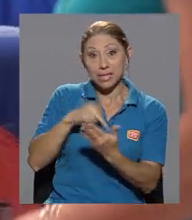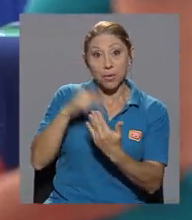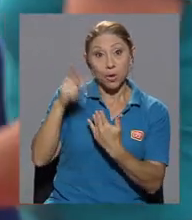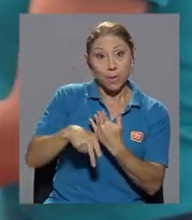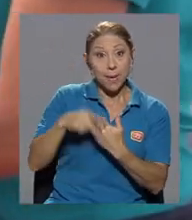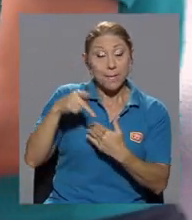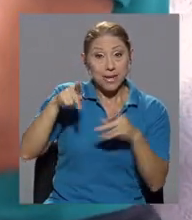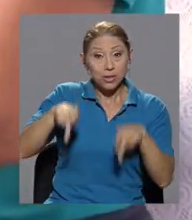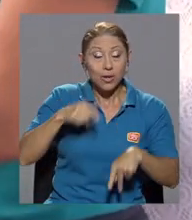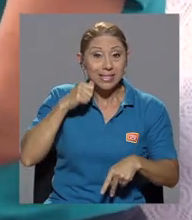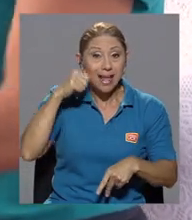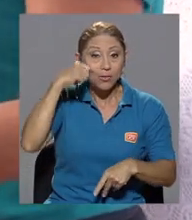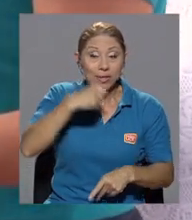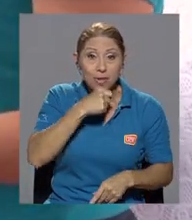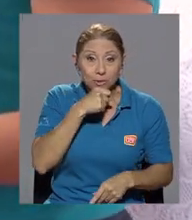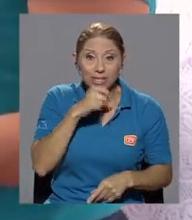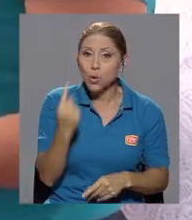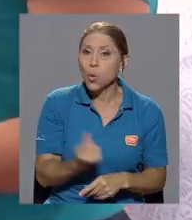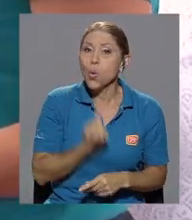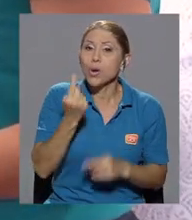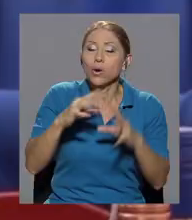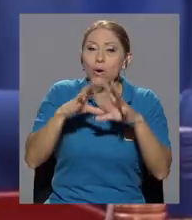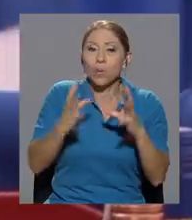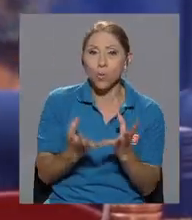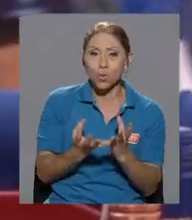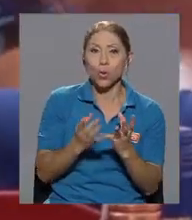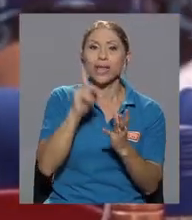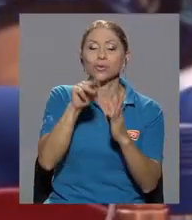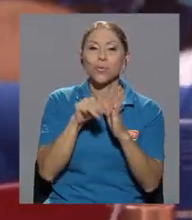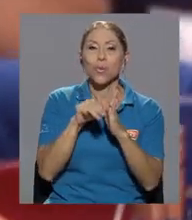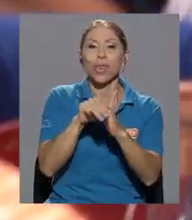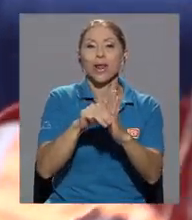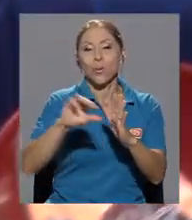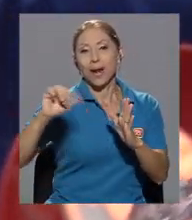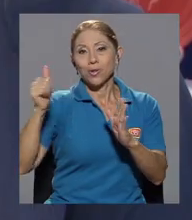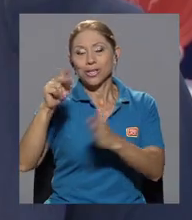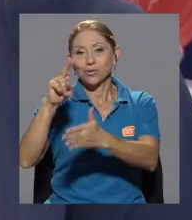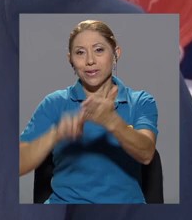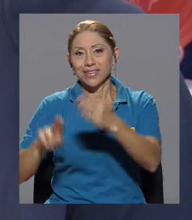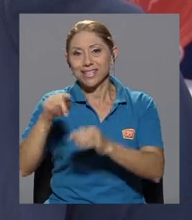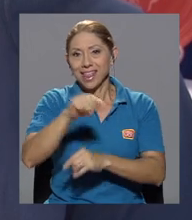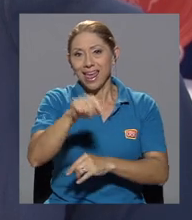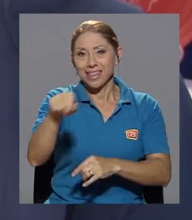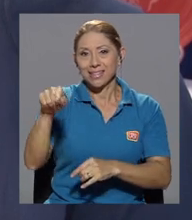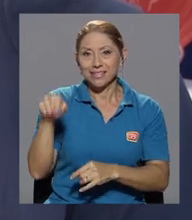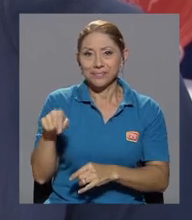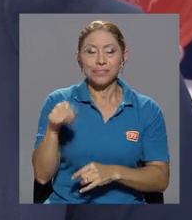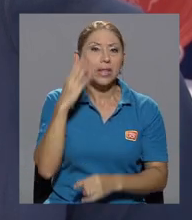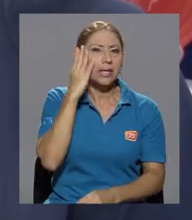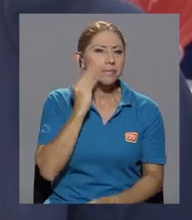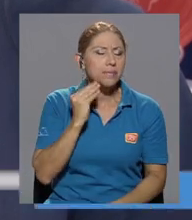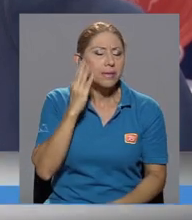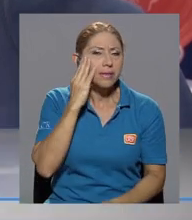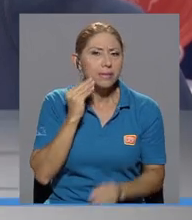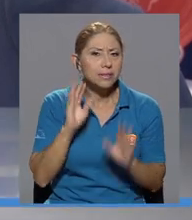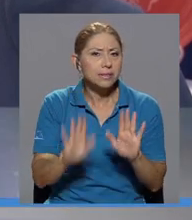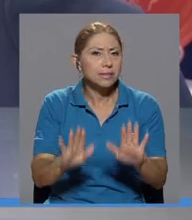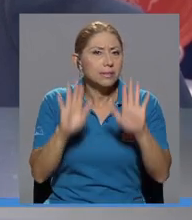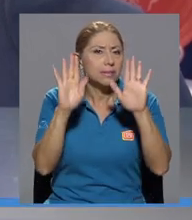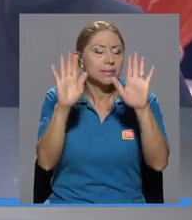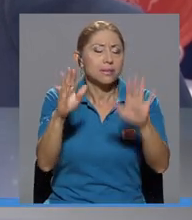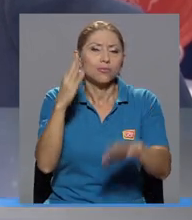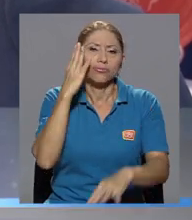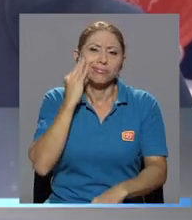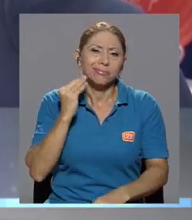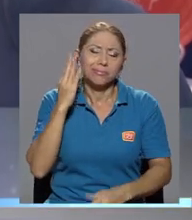mayores es único en el mundo y modelo para otras universidades. La experiencia ha sido excelente, la vivencia muy